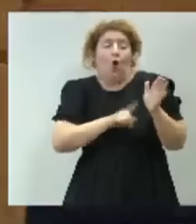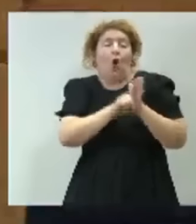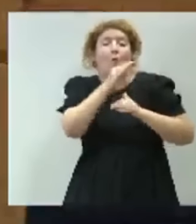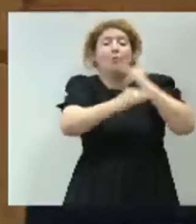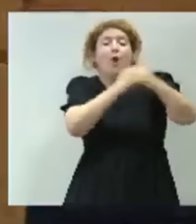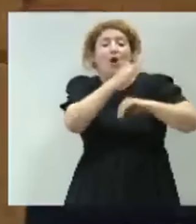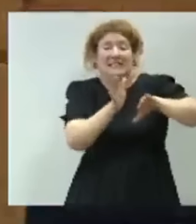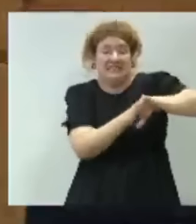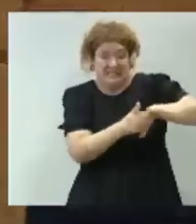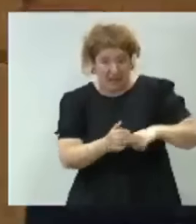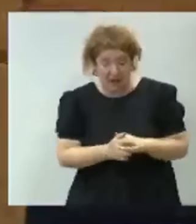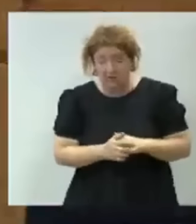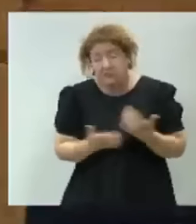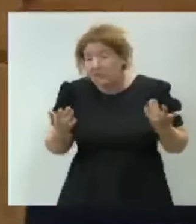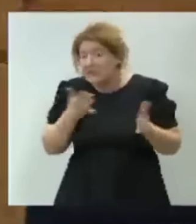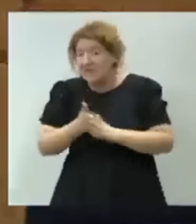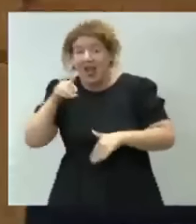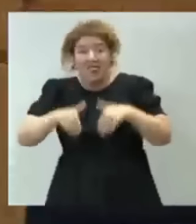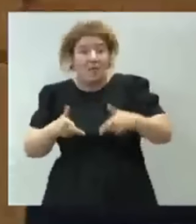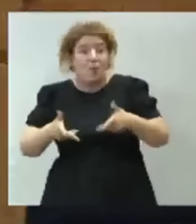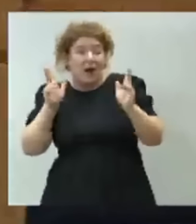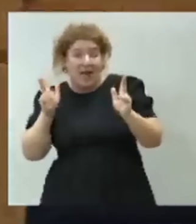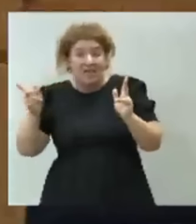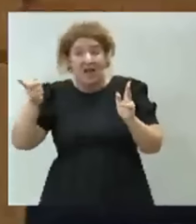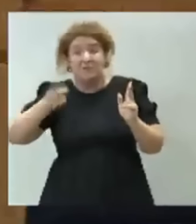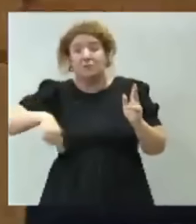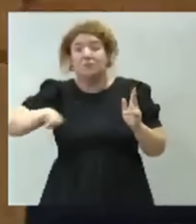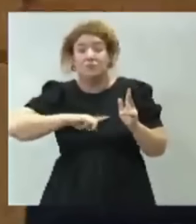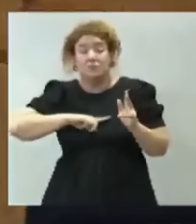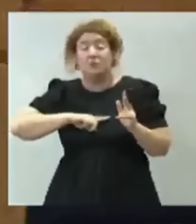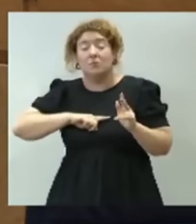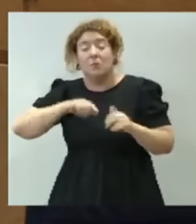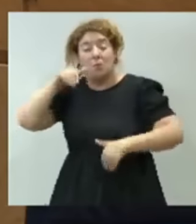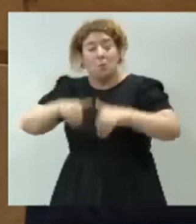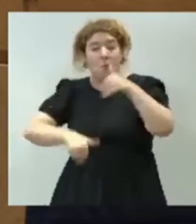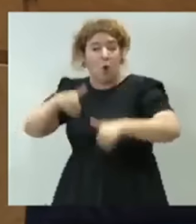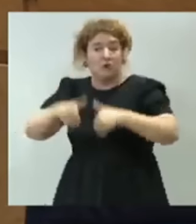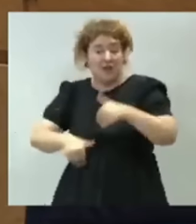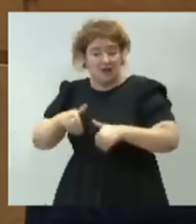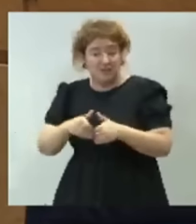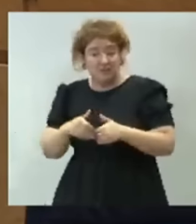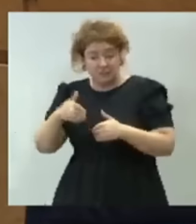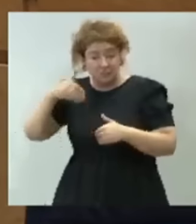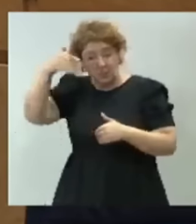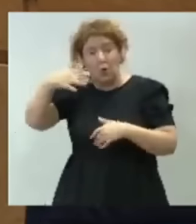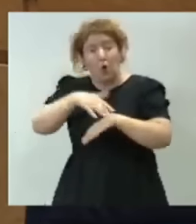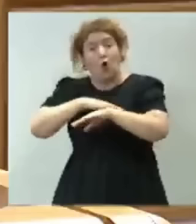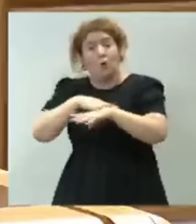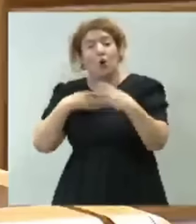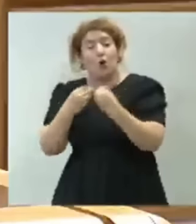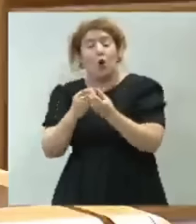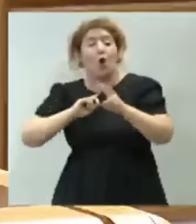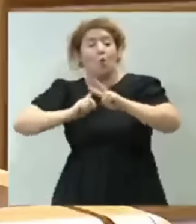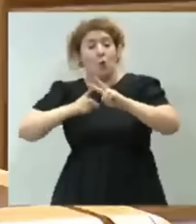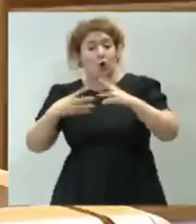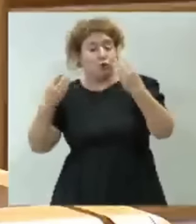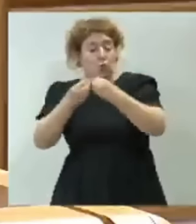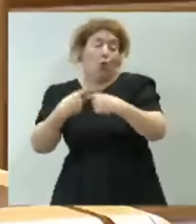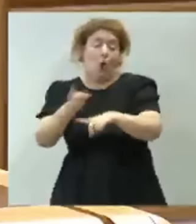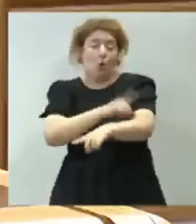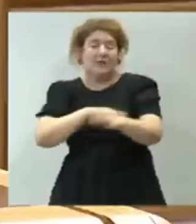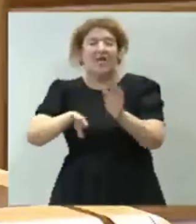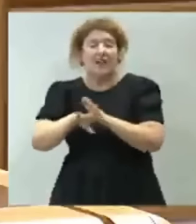la democracia y los ciudadanos quieren que haya un gobierno de derechas como ustedes cuando han gobernado o cuando gobiernen con la ultraderecha, entonces ustedes